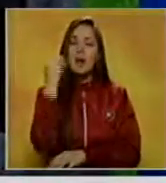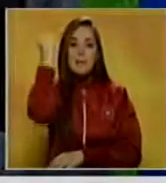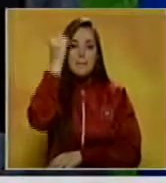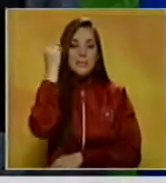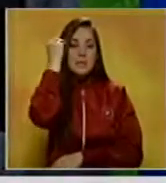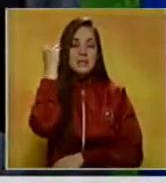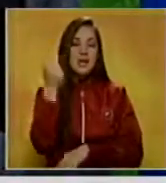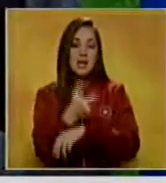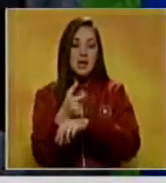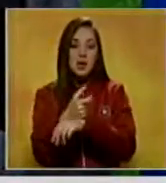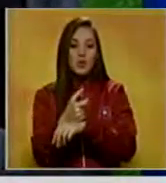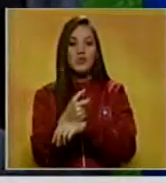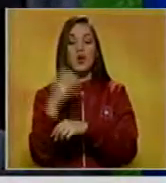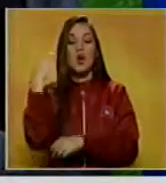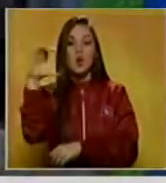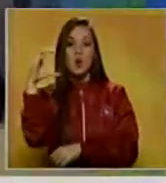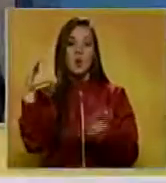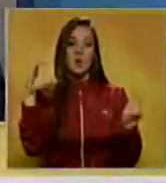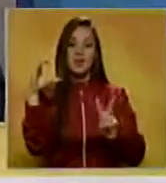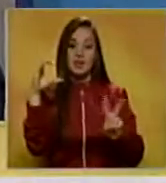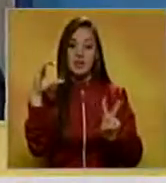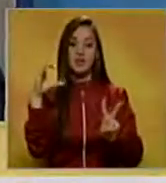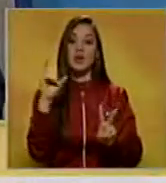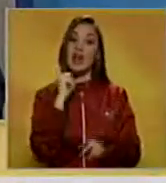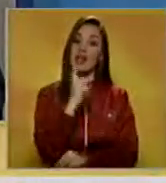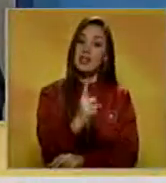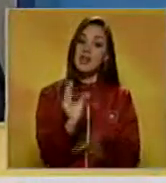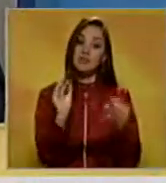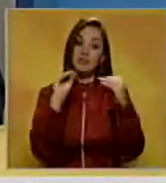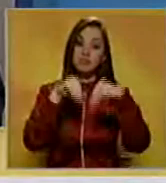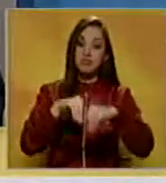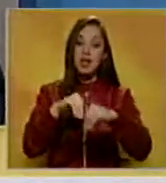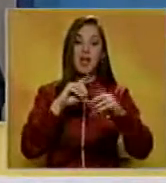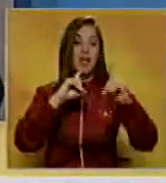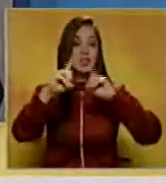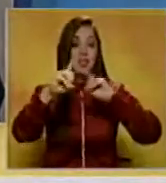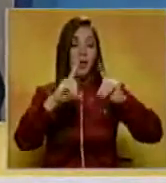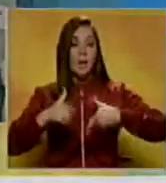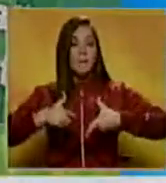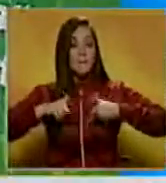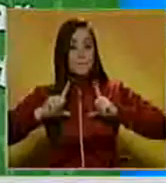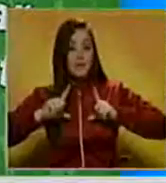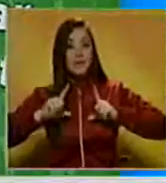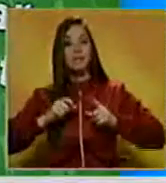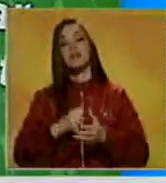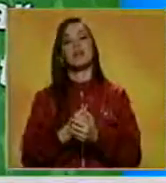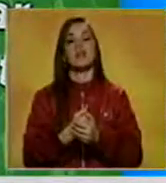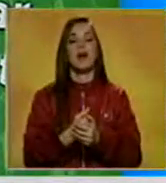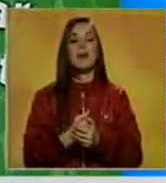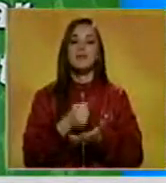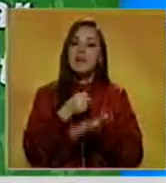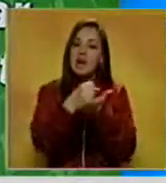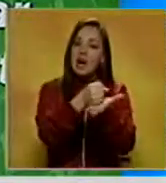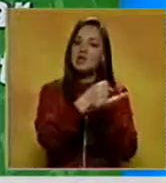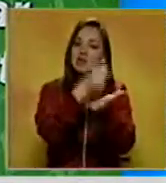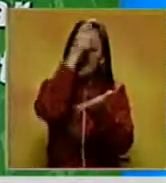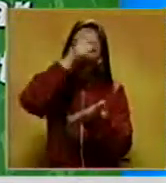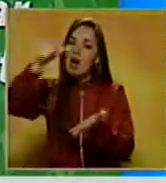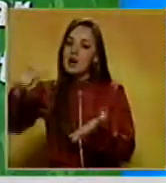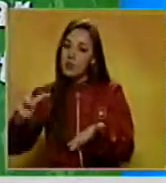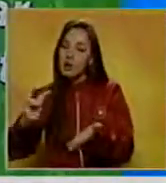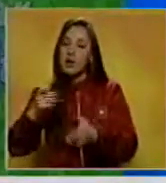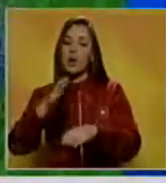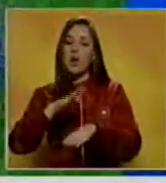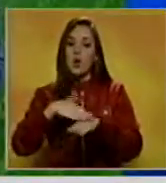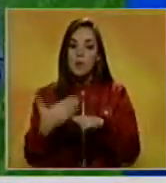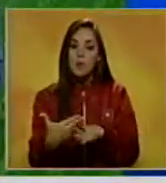los gobiernos de Colombia y Venezuela deben llegar a acuerdos a través del diálogo que permitan beneficiar a la población que se ve afectada por el